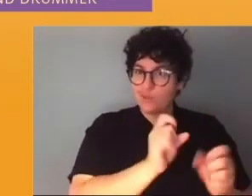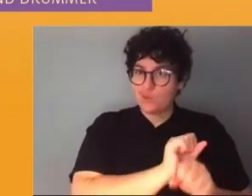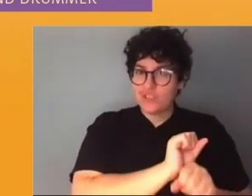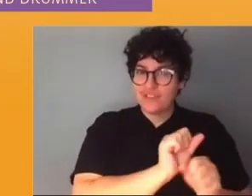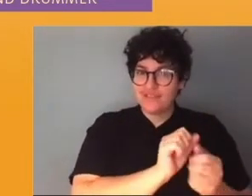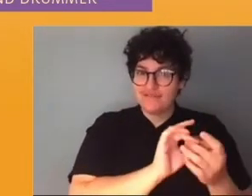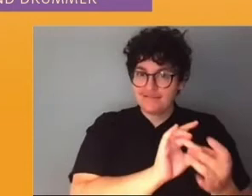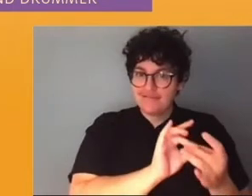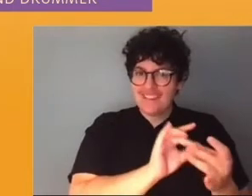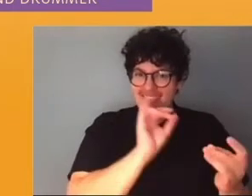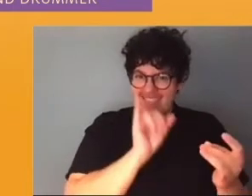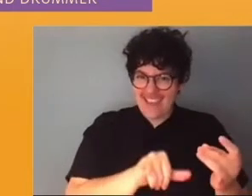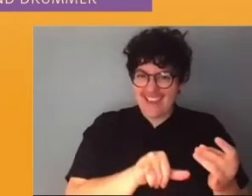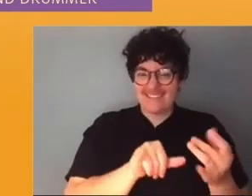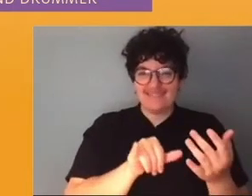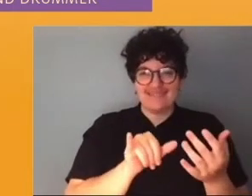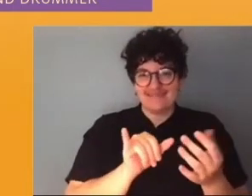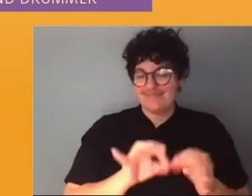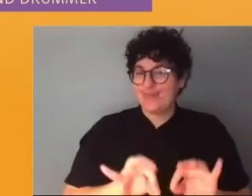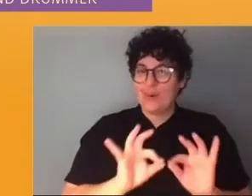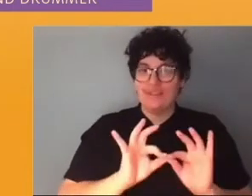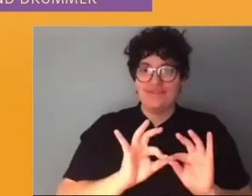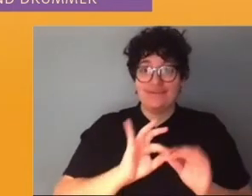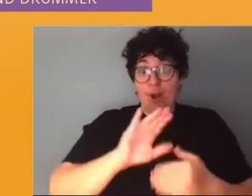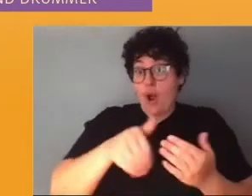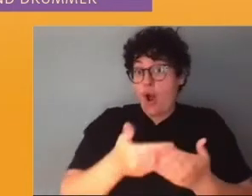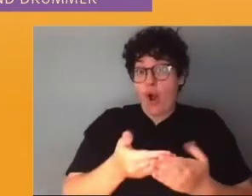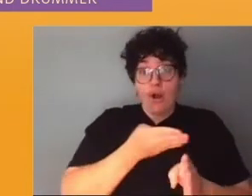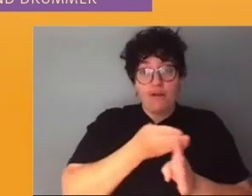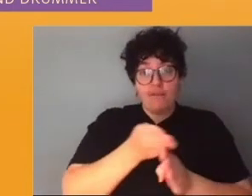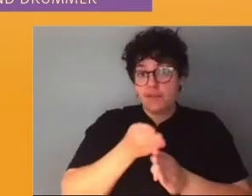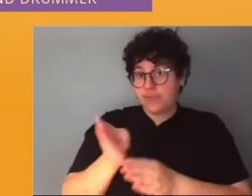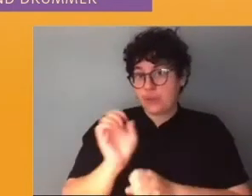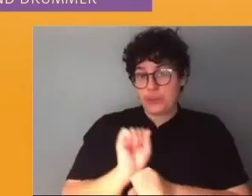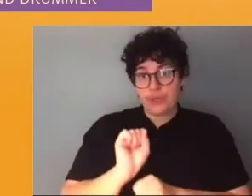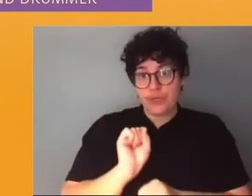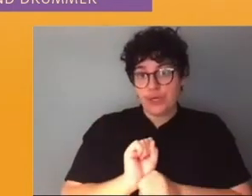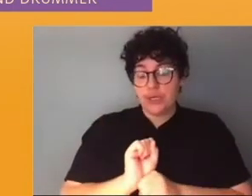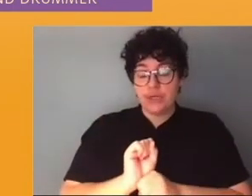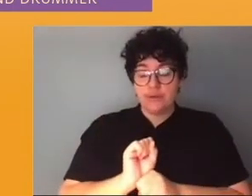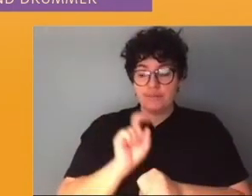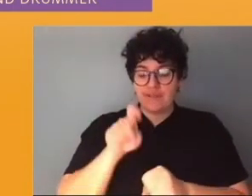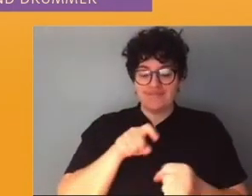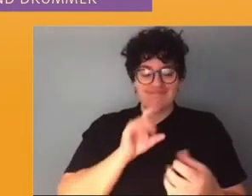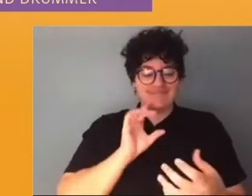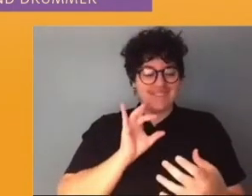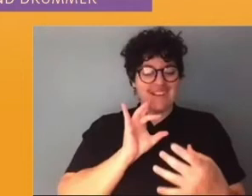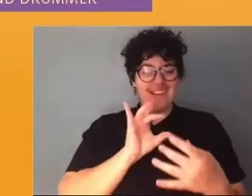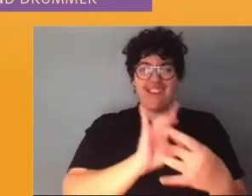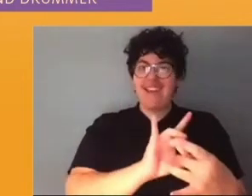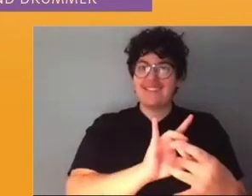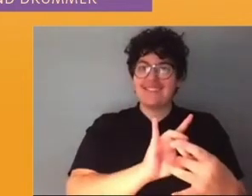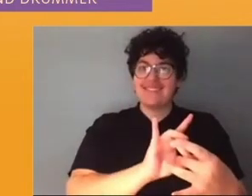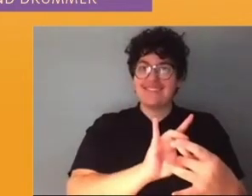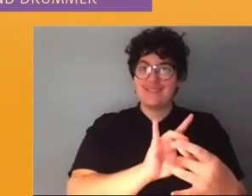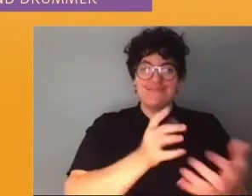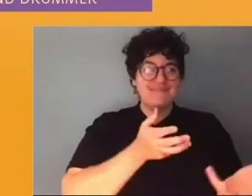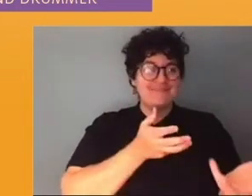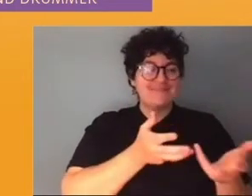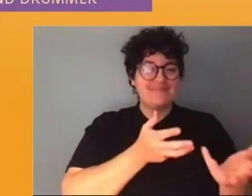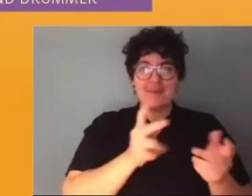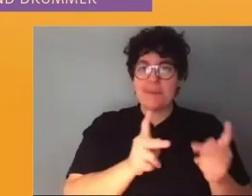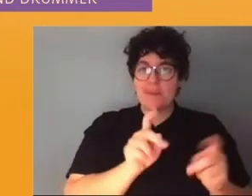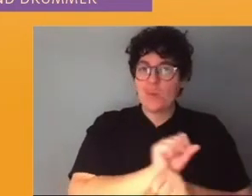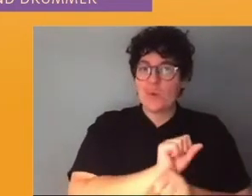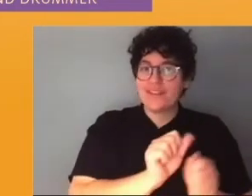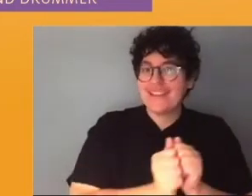los campos. Conectar con las personas con las cuales estamos trabajando, y es especialmente